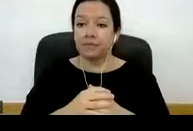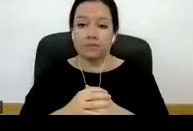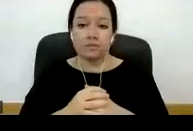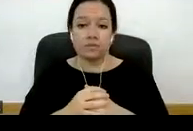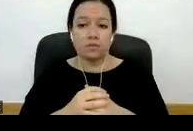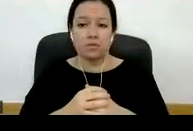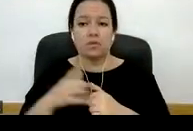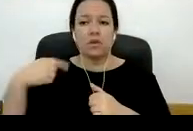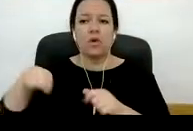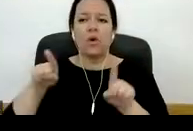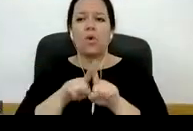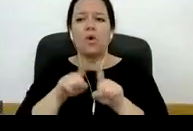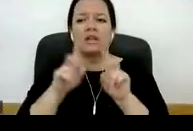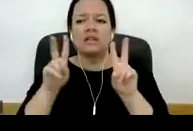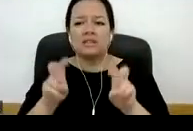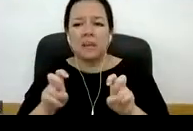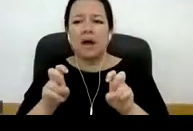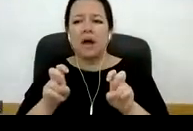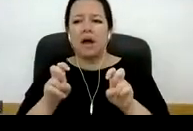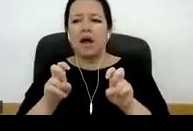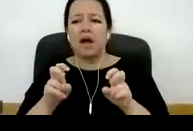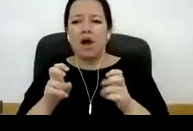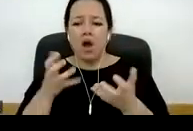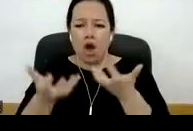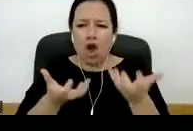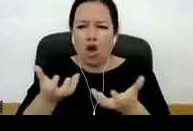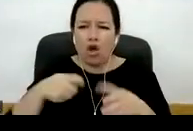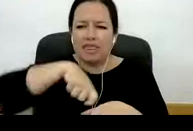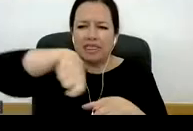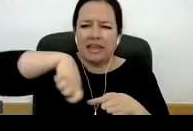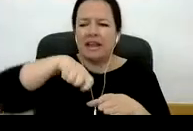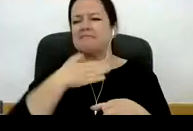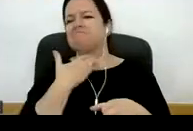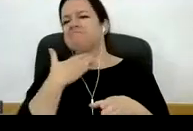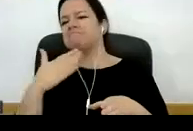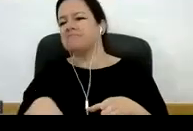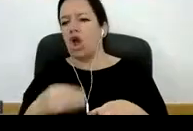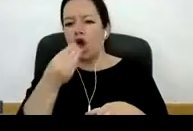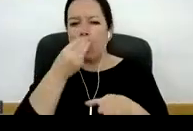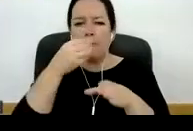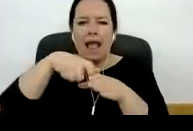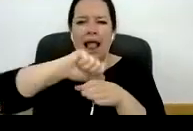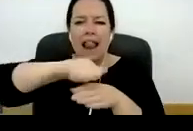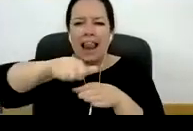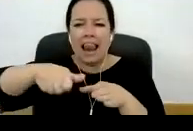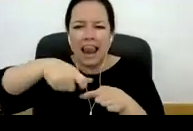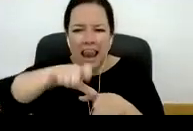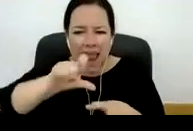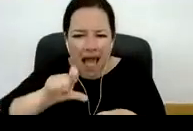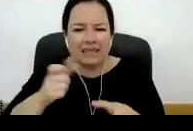que tengan menos interés a la hora de elaborar la alimentación, que coman más conservas, que no disfruten tanto de la comida